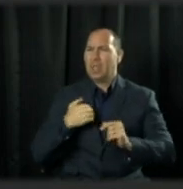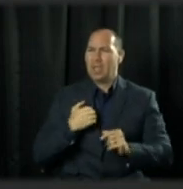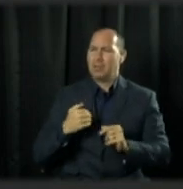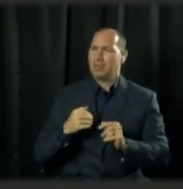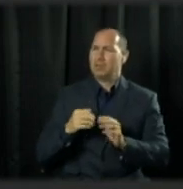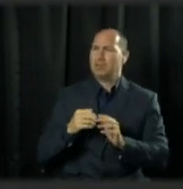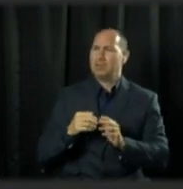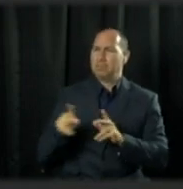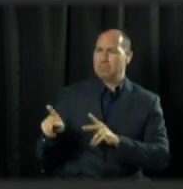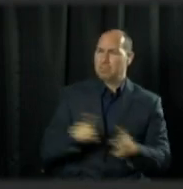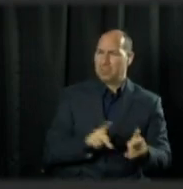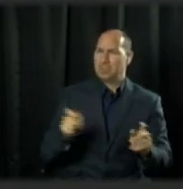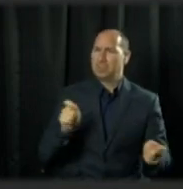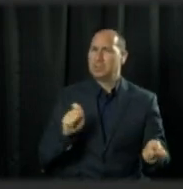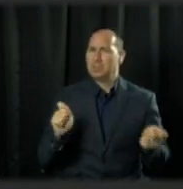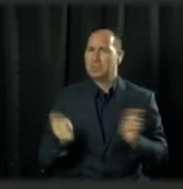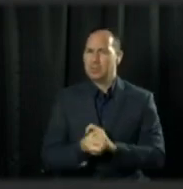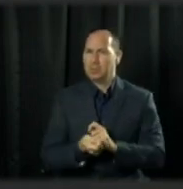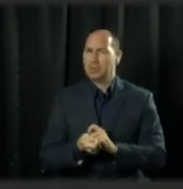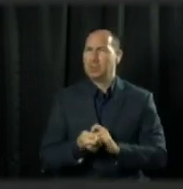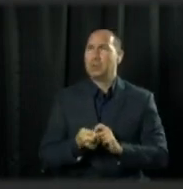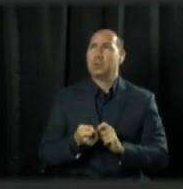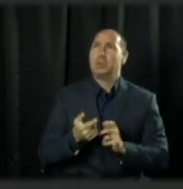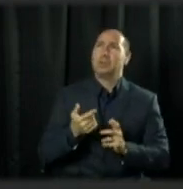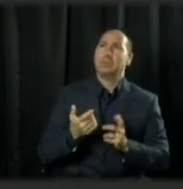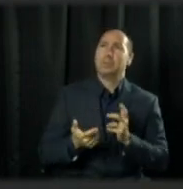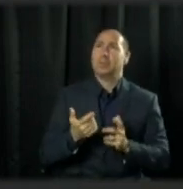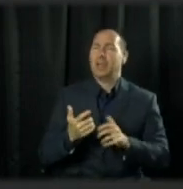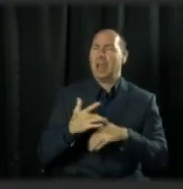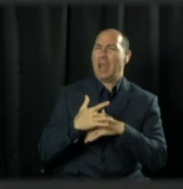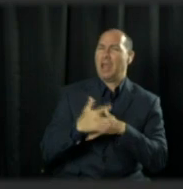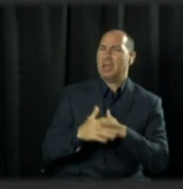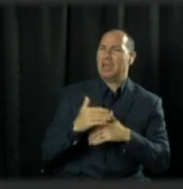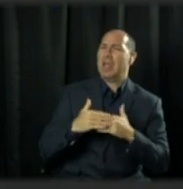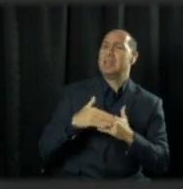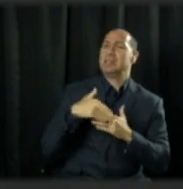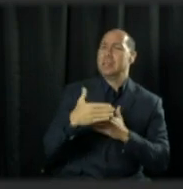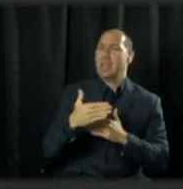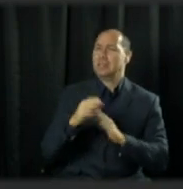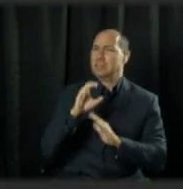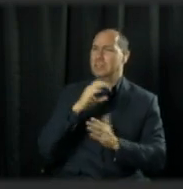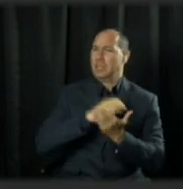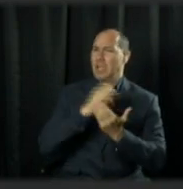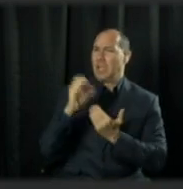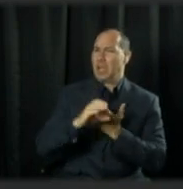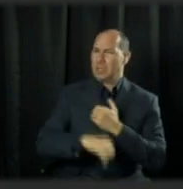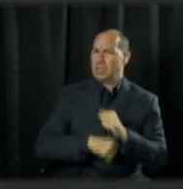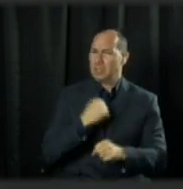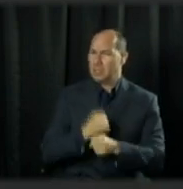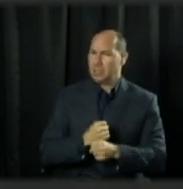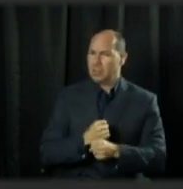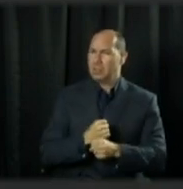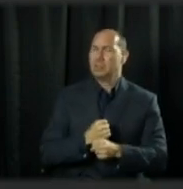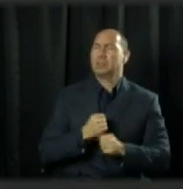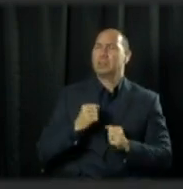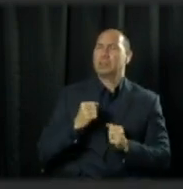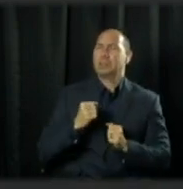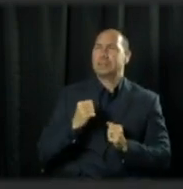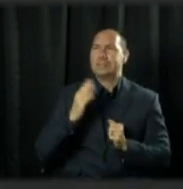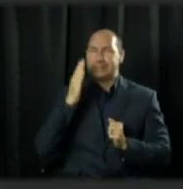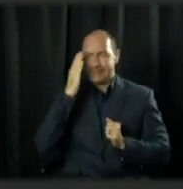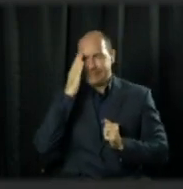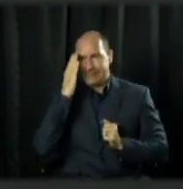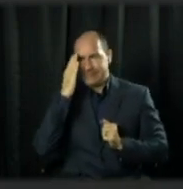ese plan de reestructuración de deuda, llevarlo a la corte a principios del año calendario próximo. Como ya